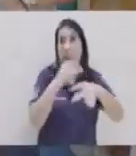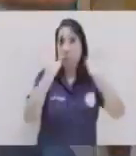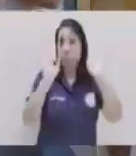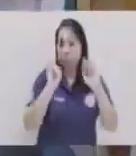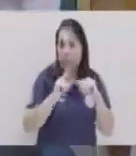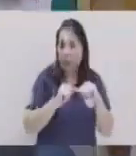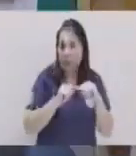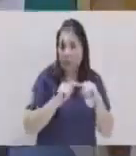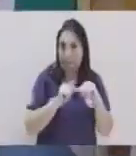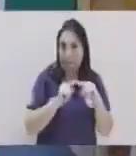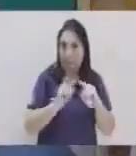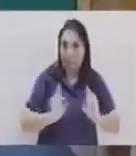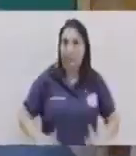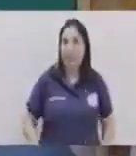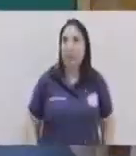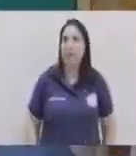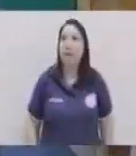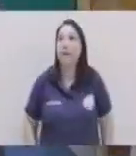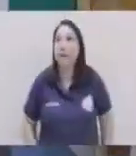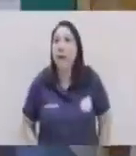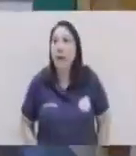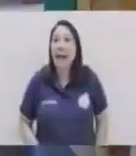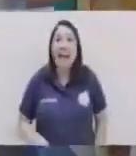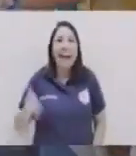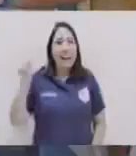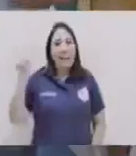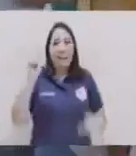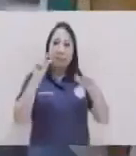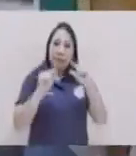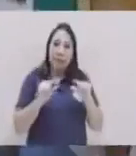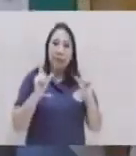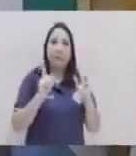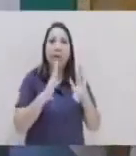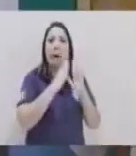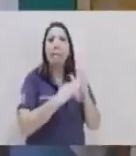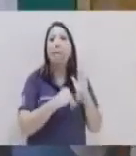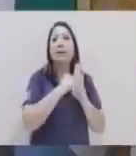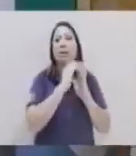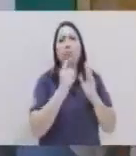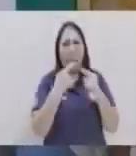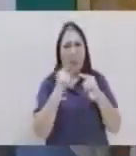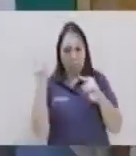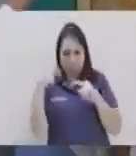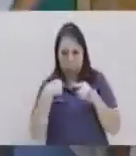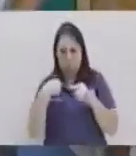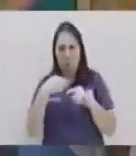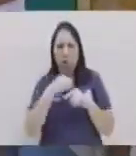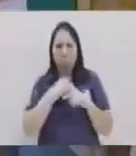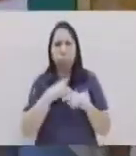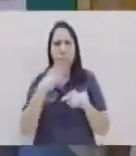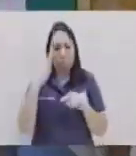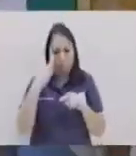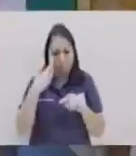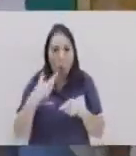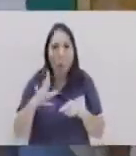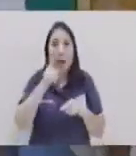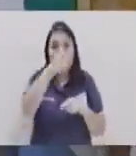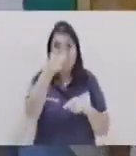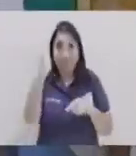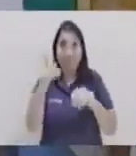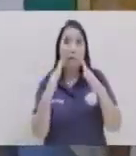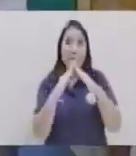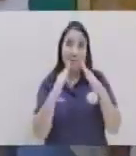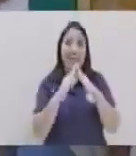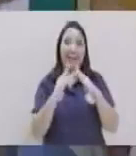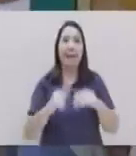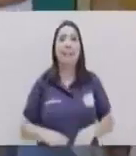poder desarrollar hoy, porque le confieso, profe, yo no soy muy bueno para la pintura, pero si yo lo logro hacer, estoy seguro que muchas personas en casa lo pueden hacer, ¿verdad?